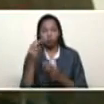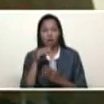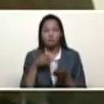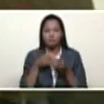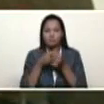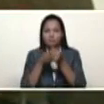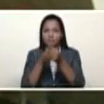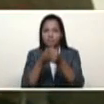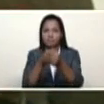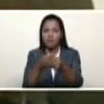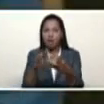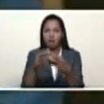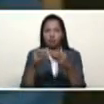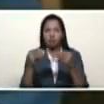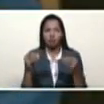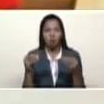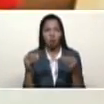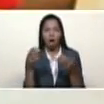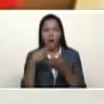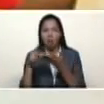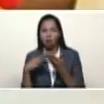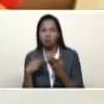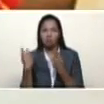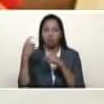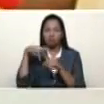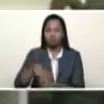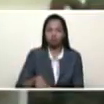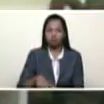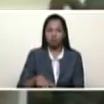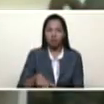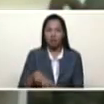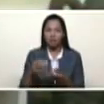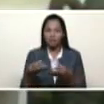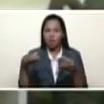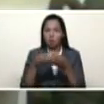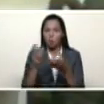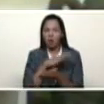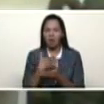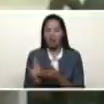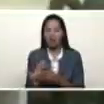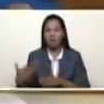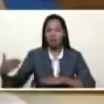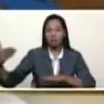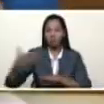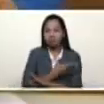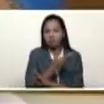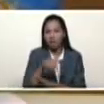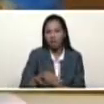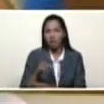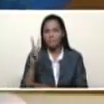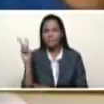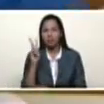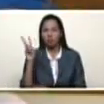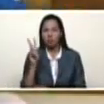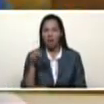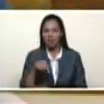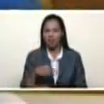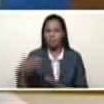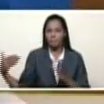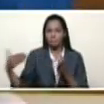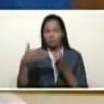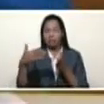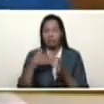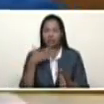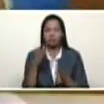conducido la resolución y la derrota del pequeño grupo que pretendió llenar de violencia en la escaramuza golpista